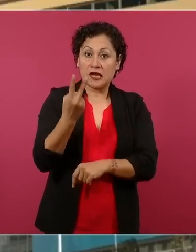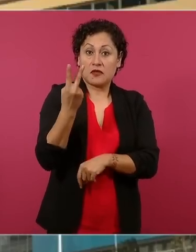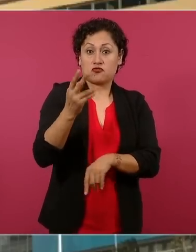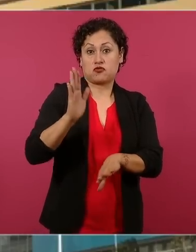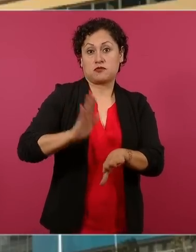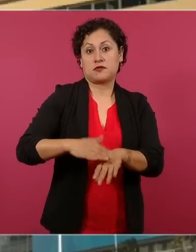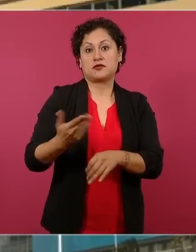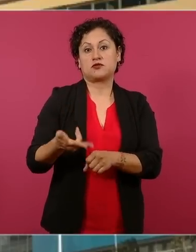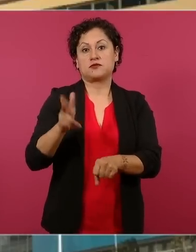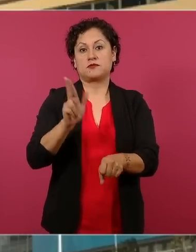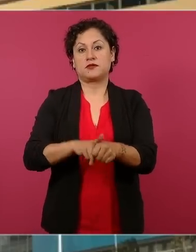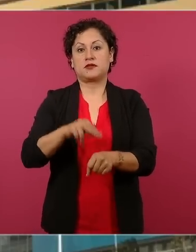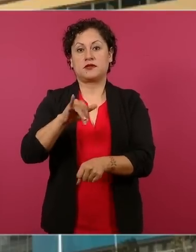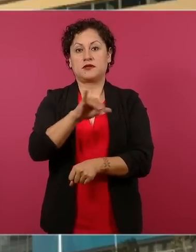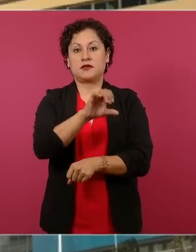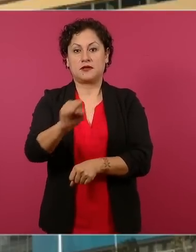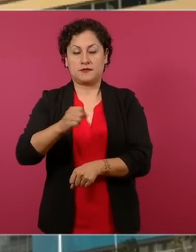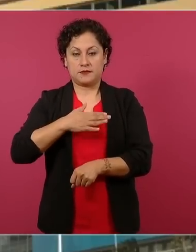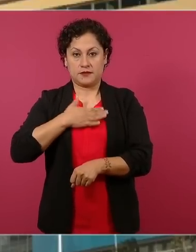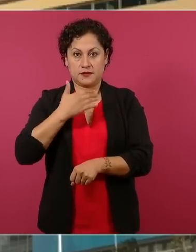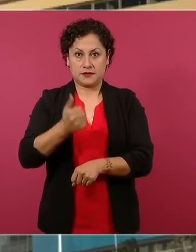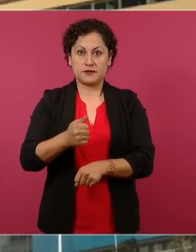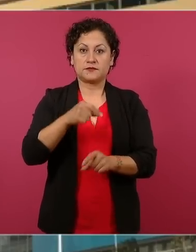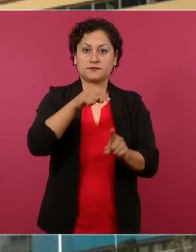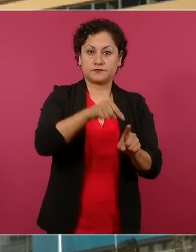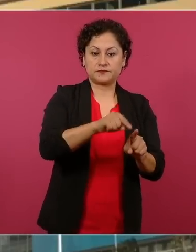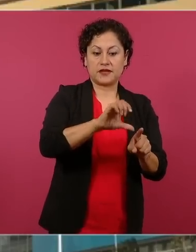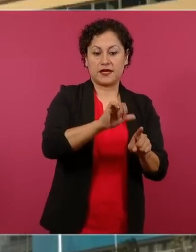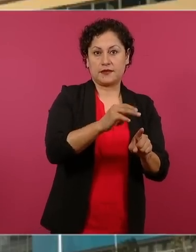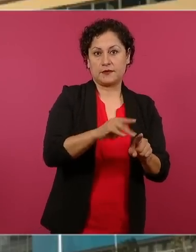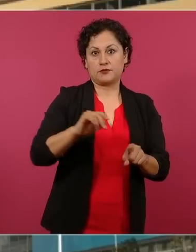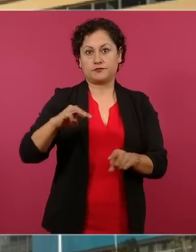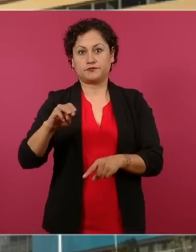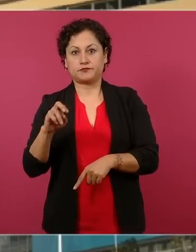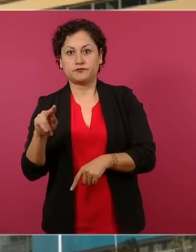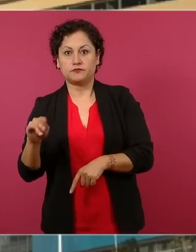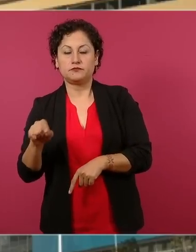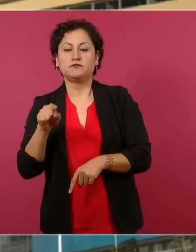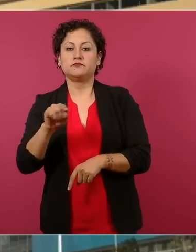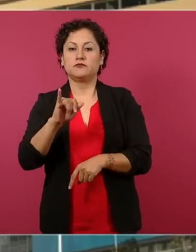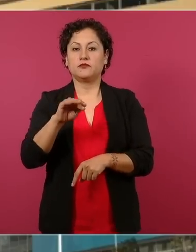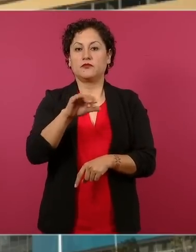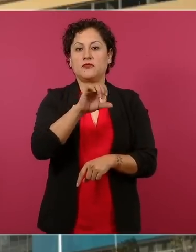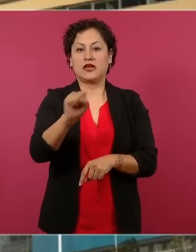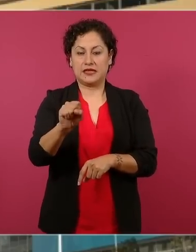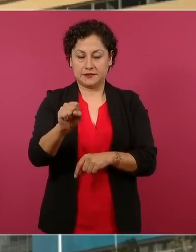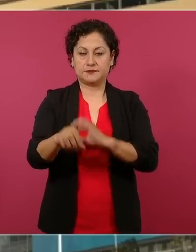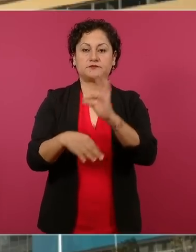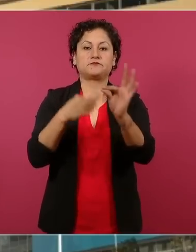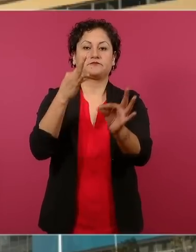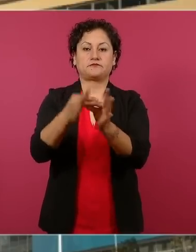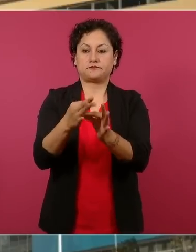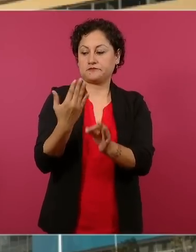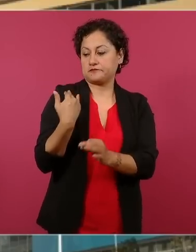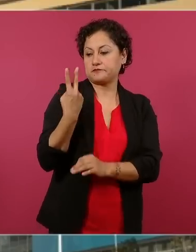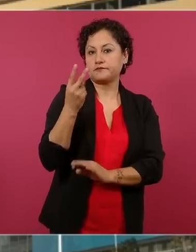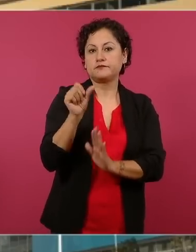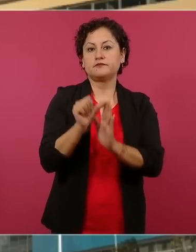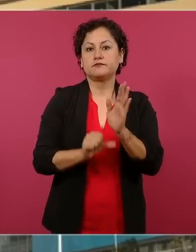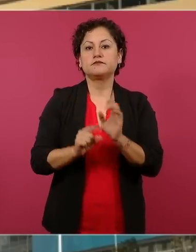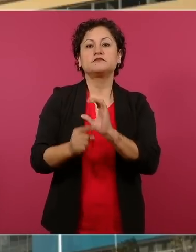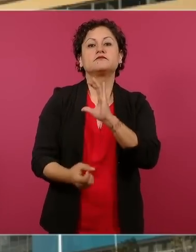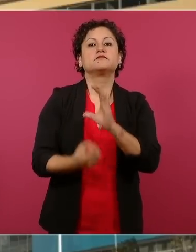Bienestar, el de Arantepecua y Maruata, y el Seguro Social concluyó y puso en operaciones hace apenas 2 meses el